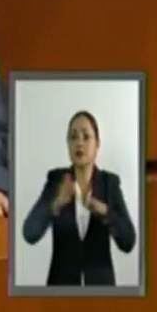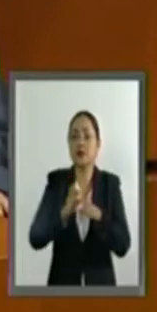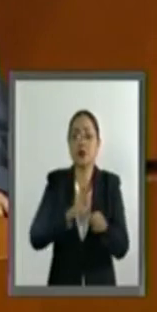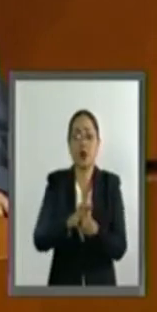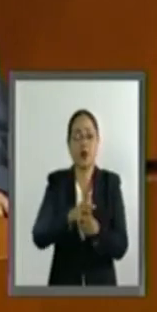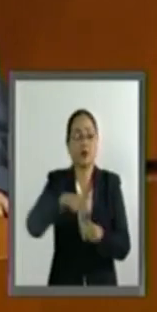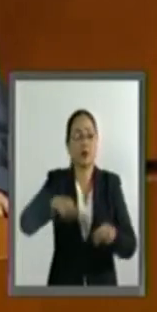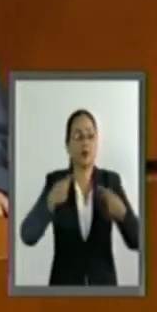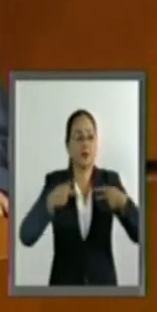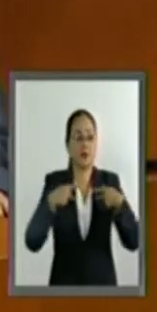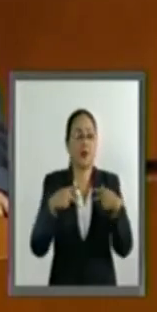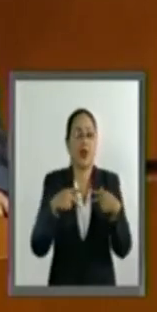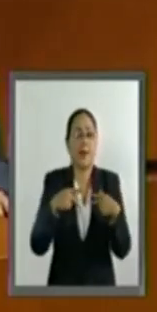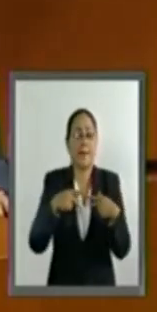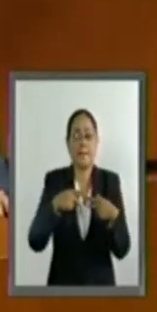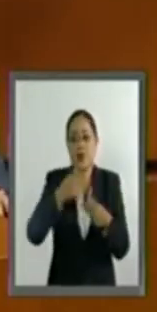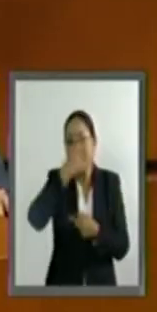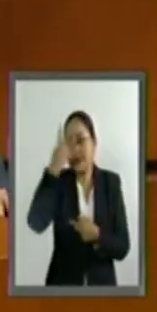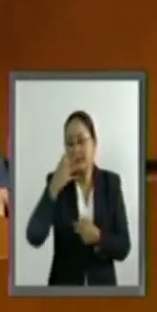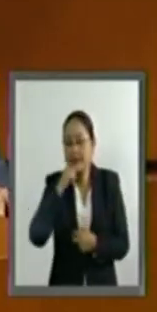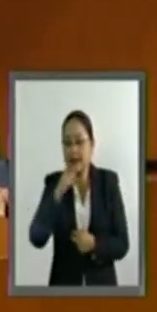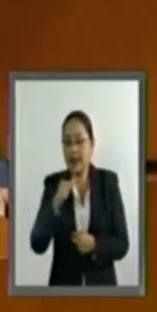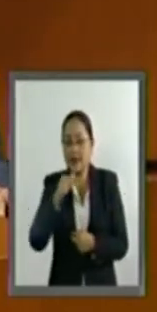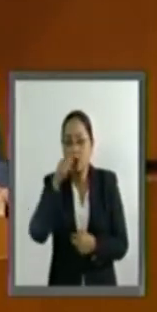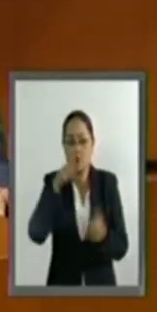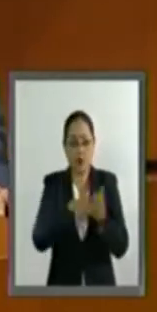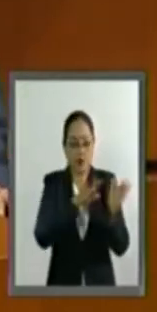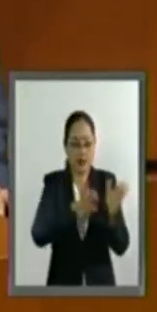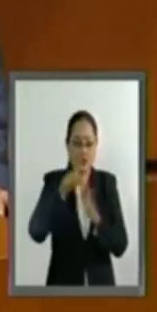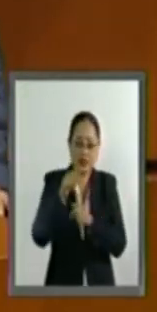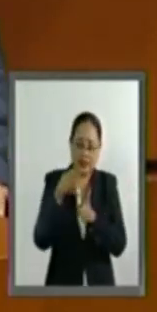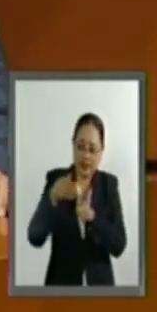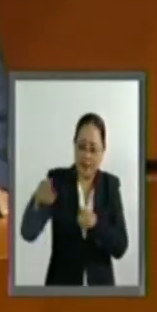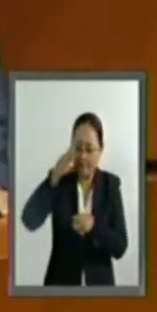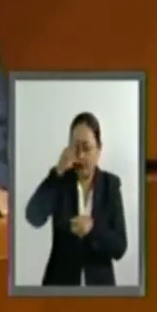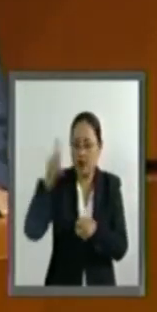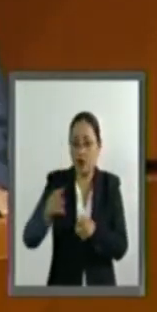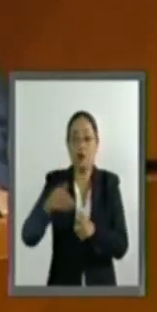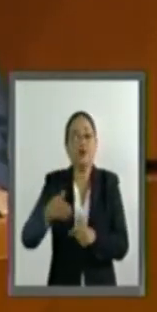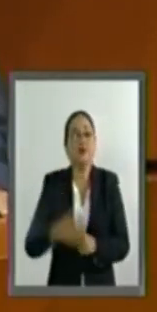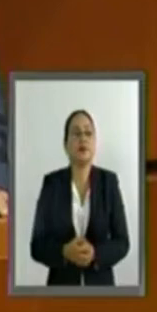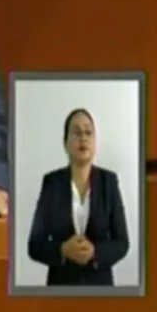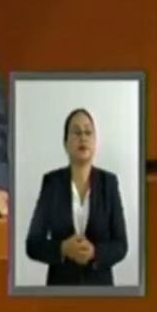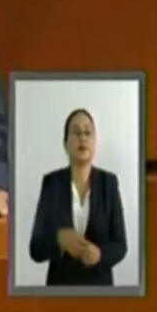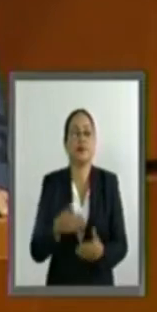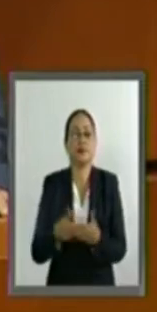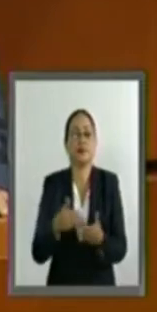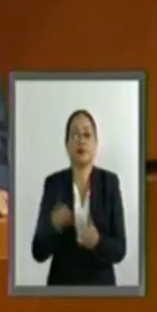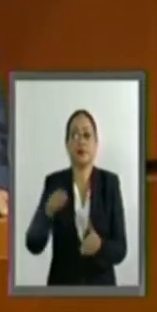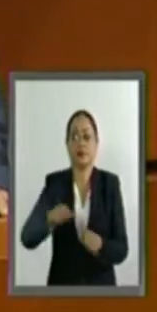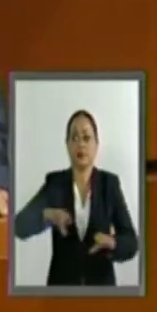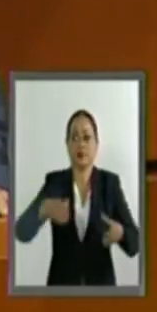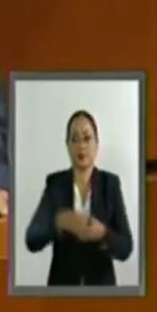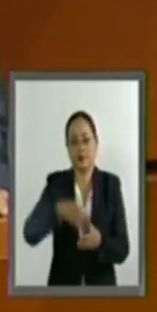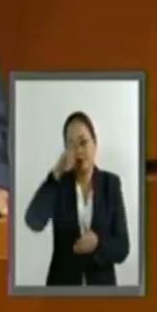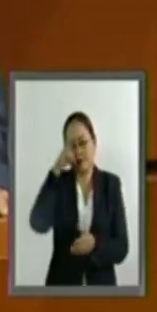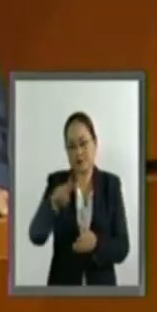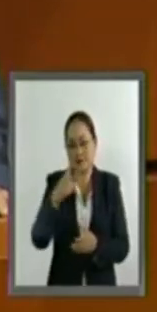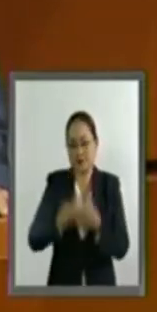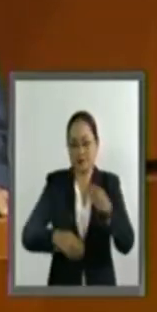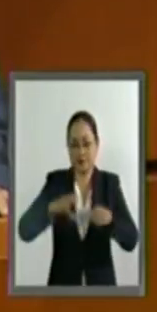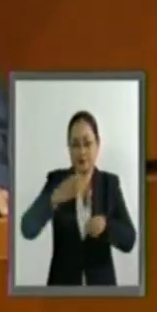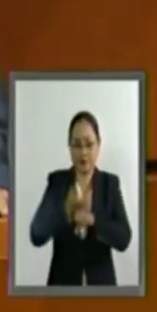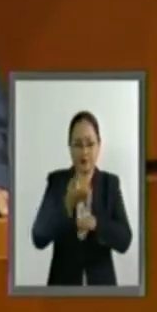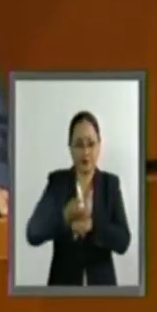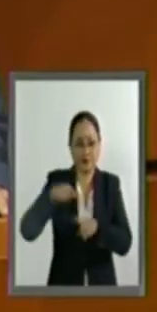la migración indocumentada a partir de los años 70. Actualmente, la comunidad mexicoamericana